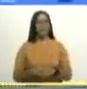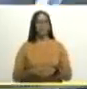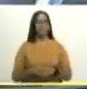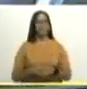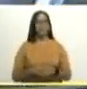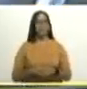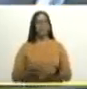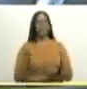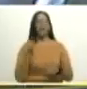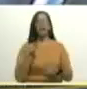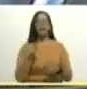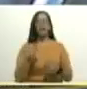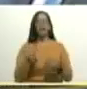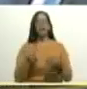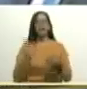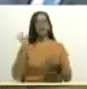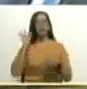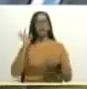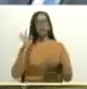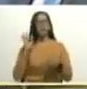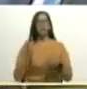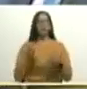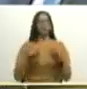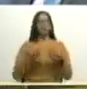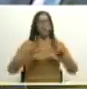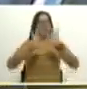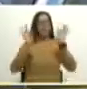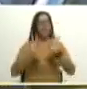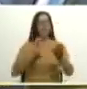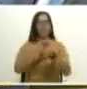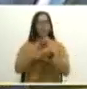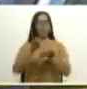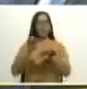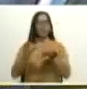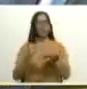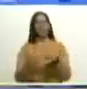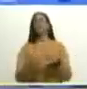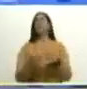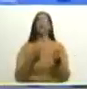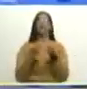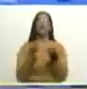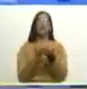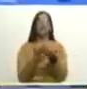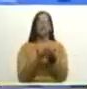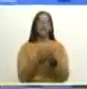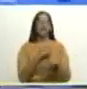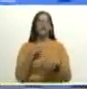Esa exposición son las cadenas de suministro de la inmensa economía china.